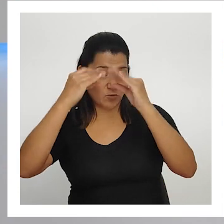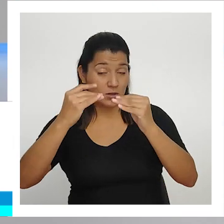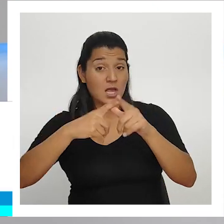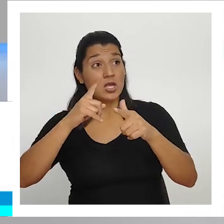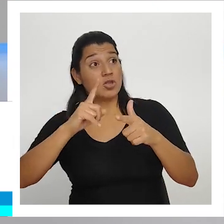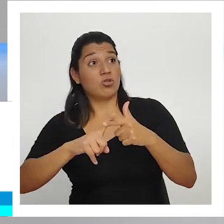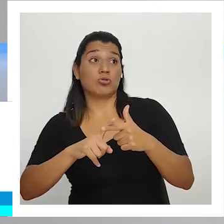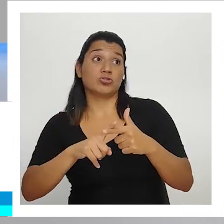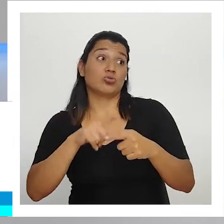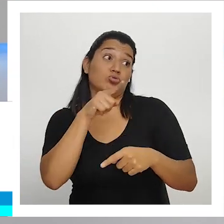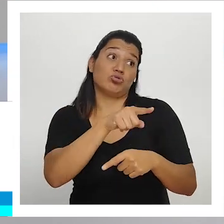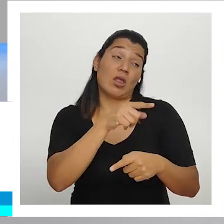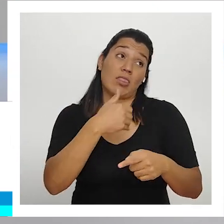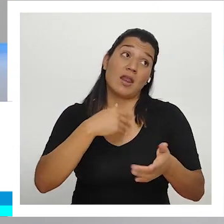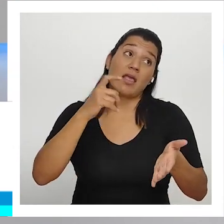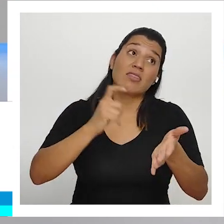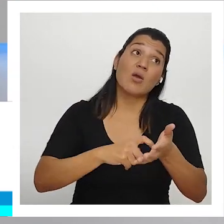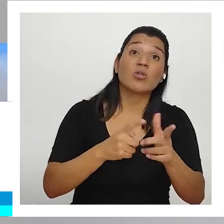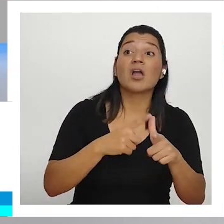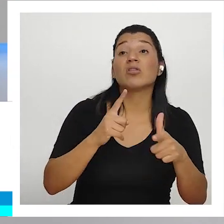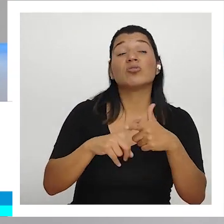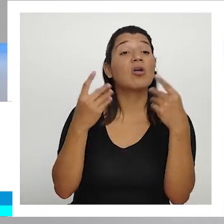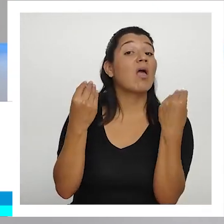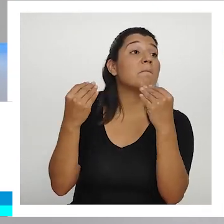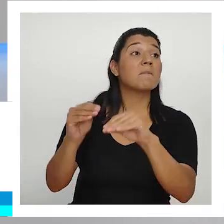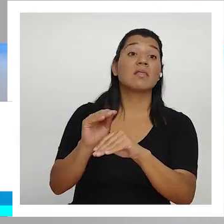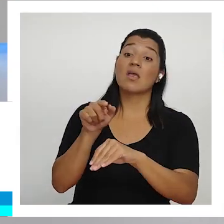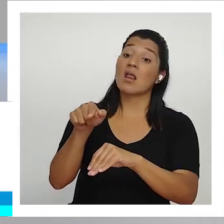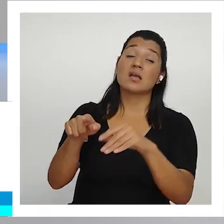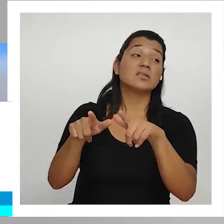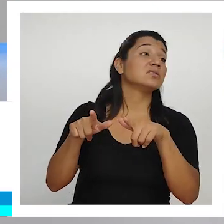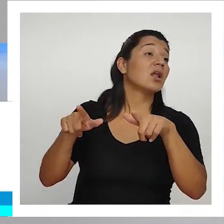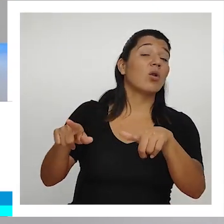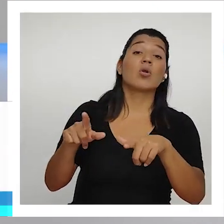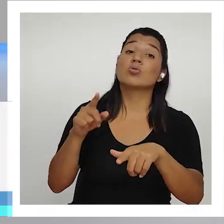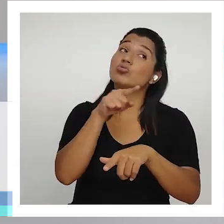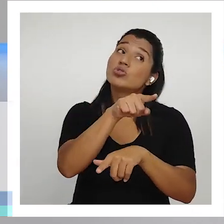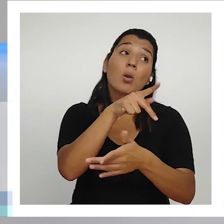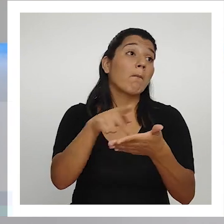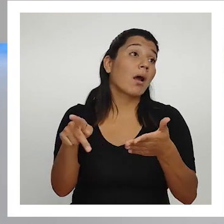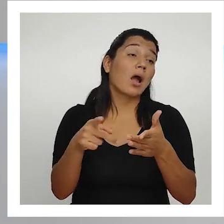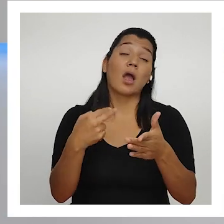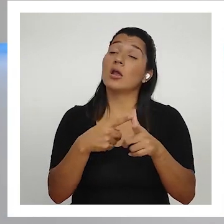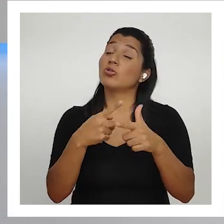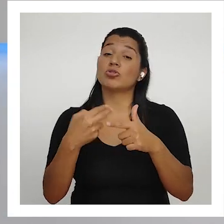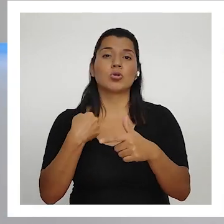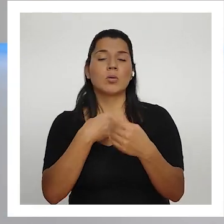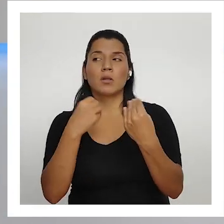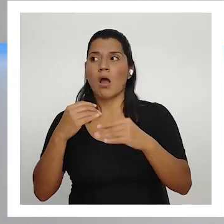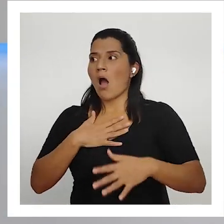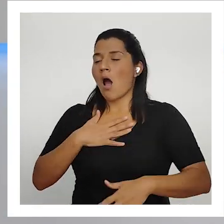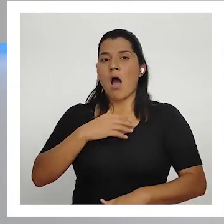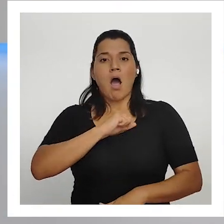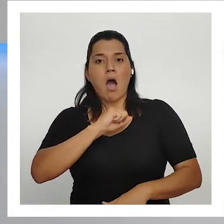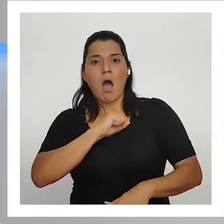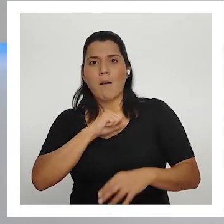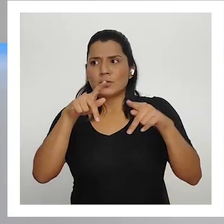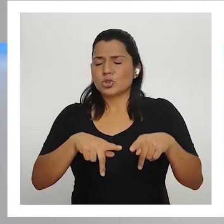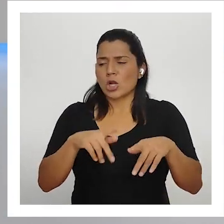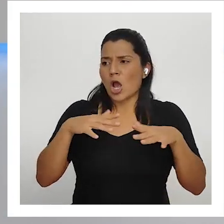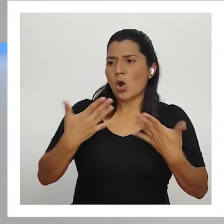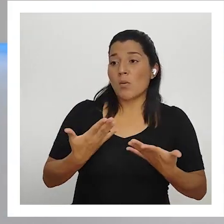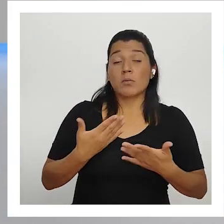misma modalidad, que tiene mayor crecimiento, es el tema de falsas llamadas de supuestos funcionarios municipales, alertando también de que hay